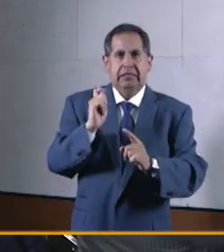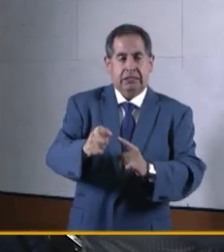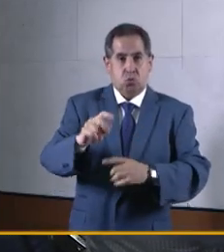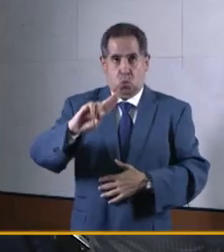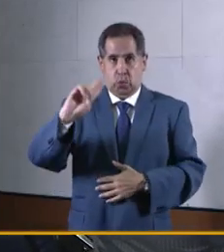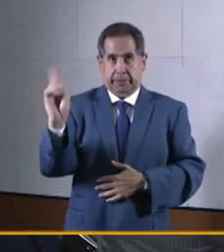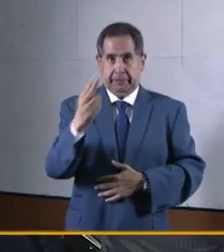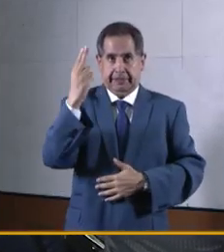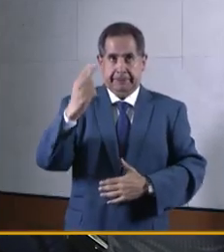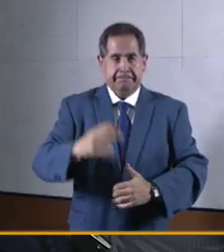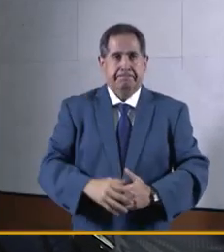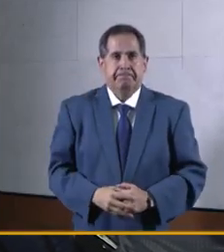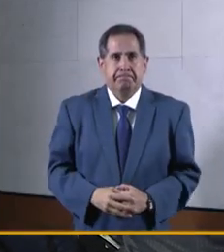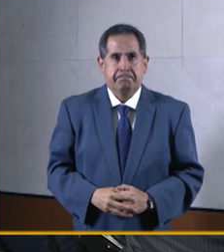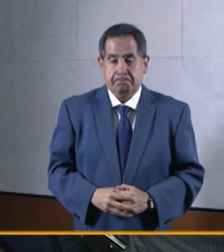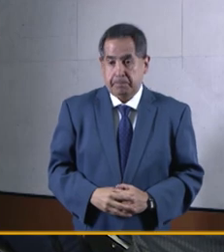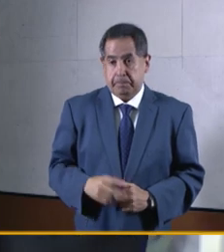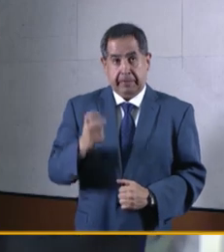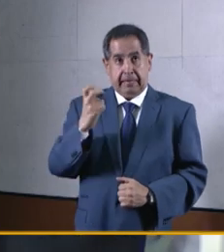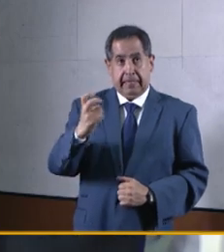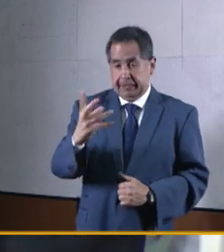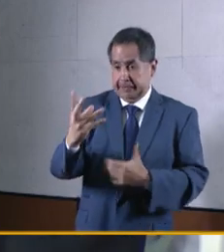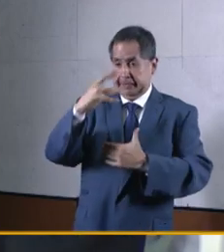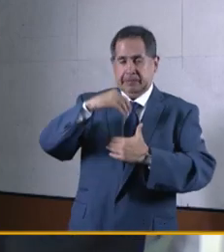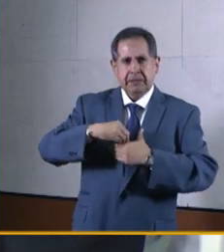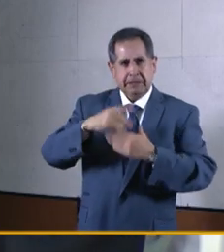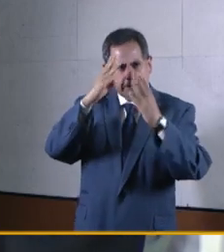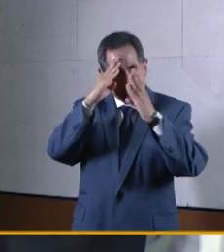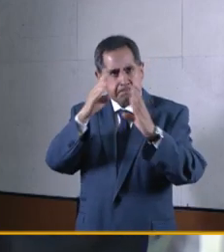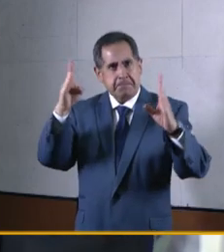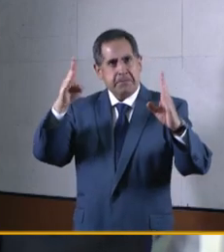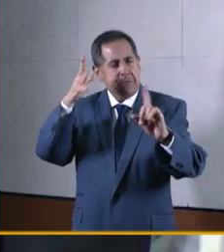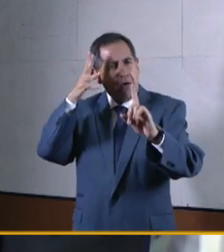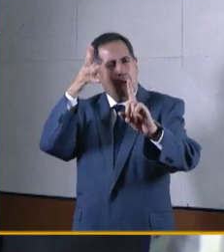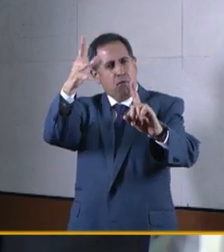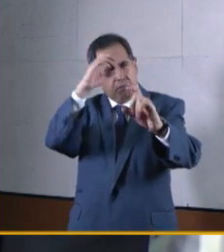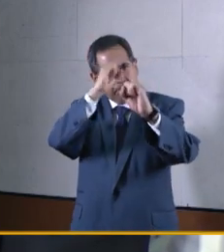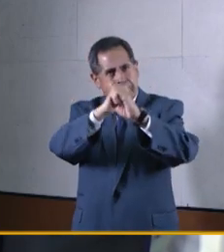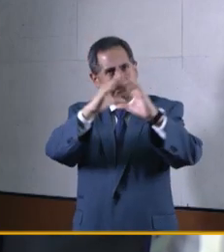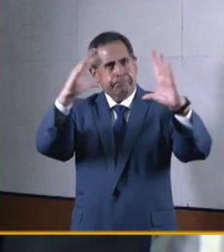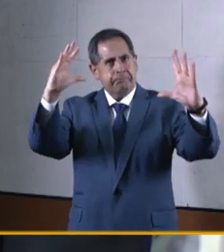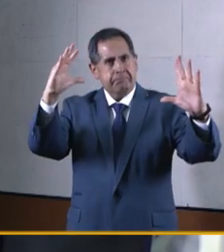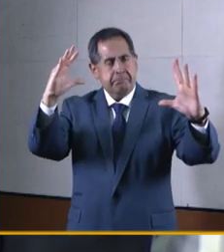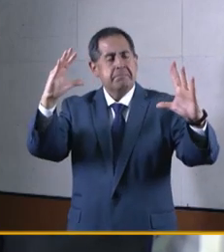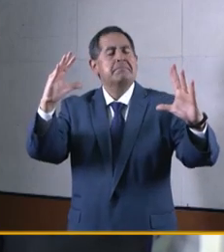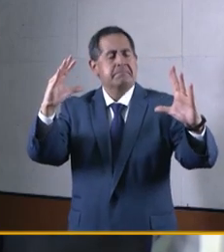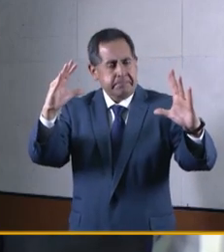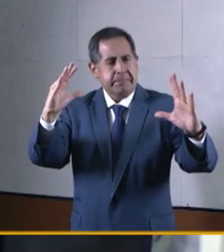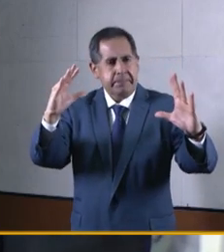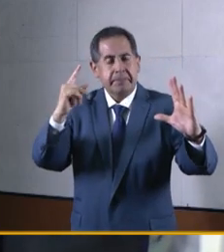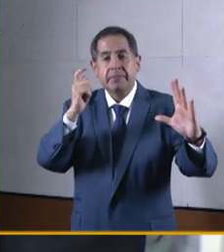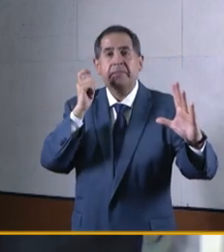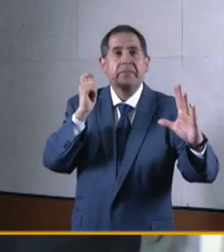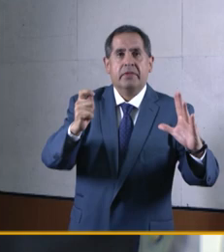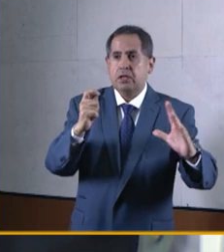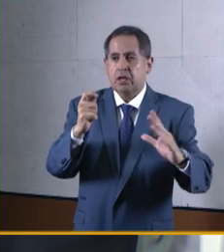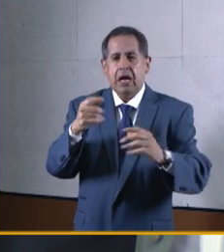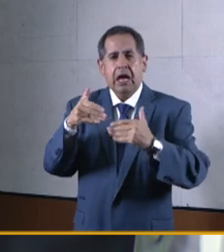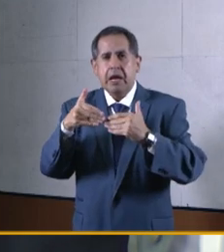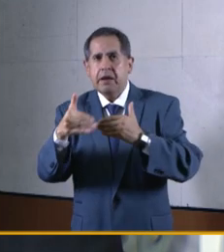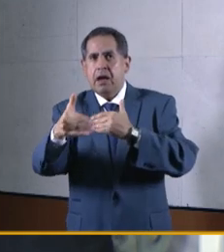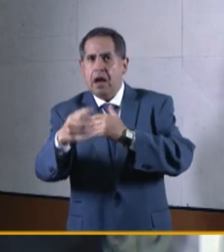universidad con ellos se ilumina nuestro horizonte imperan más allá de los años